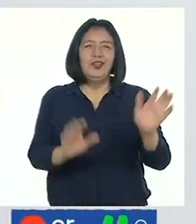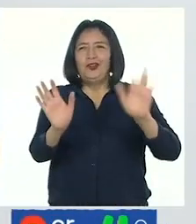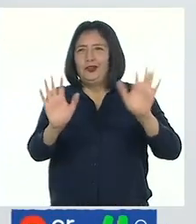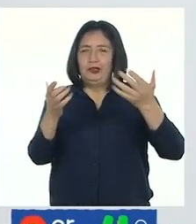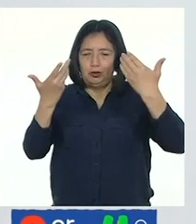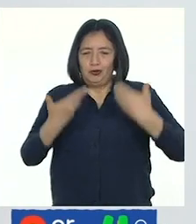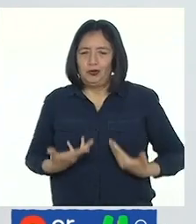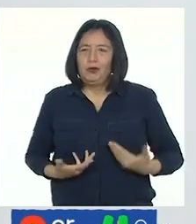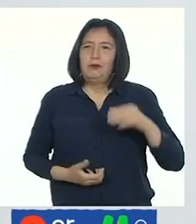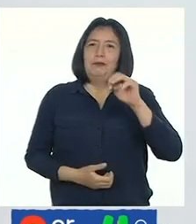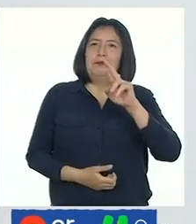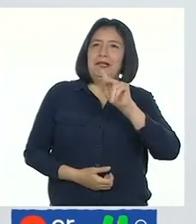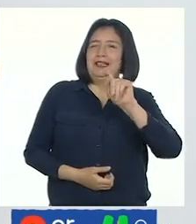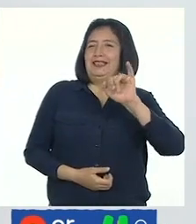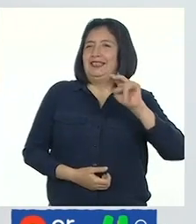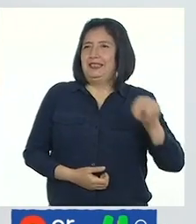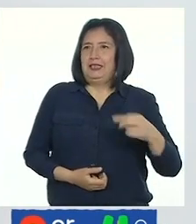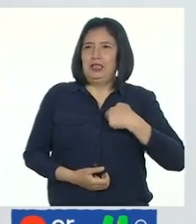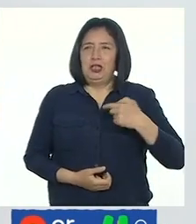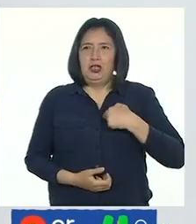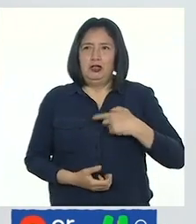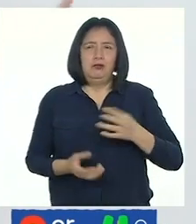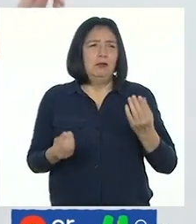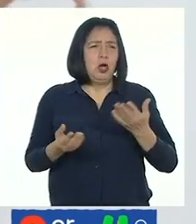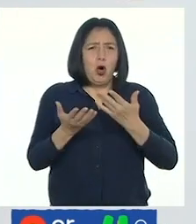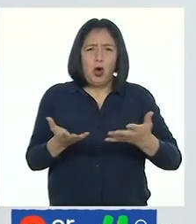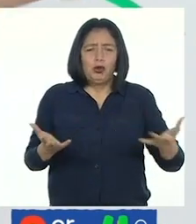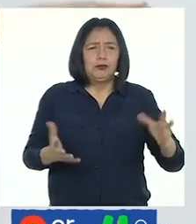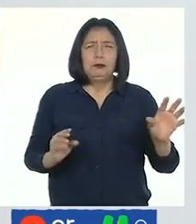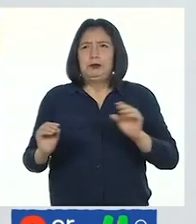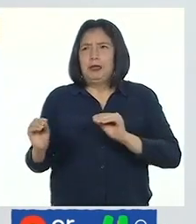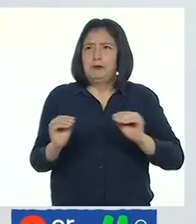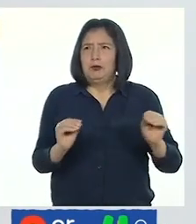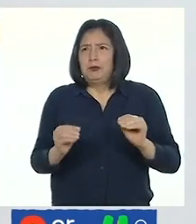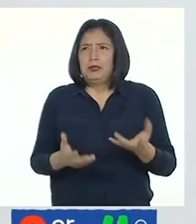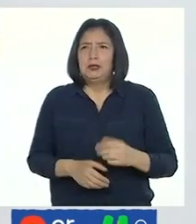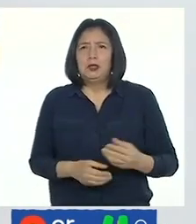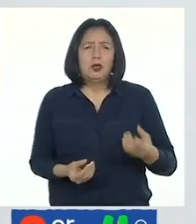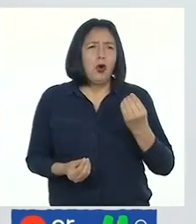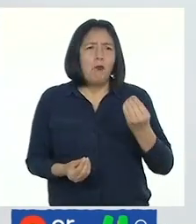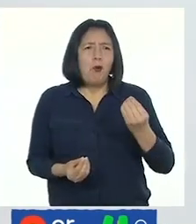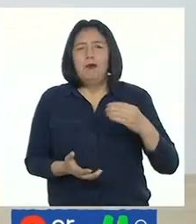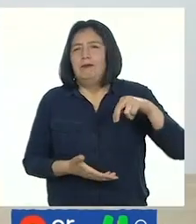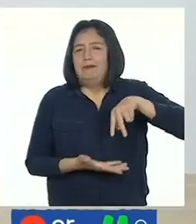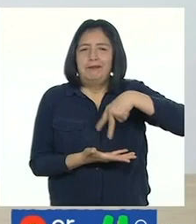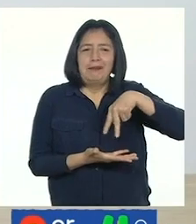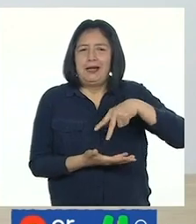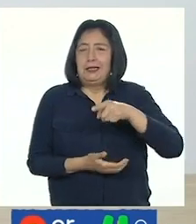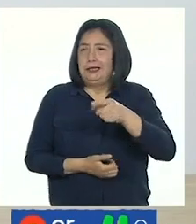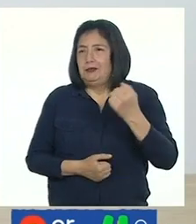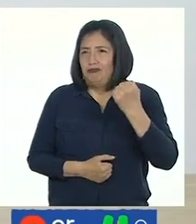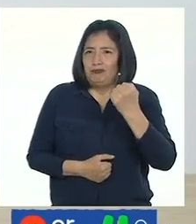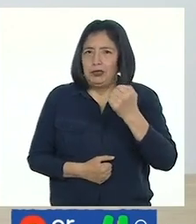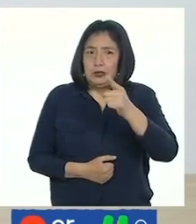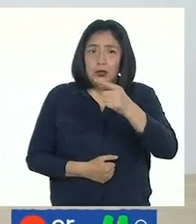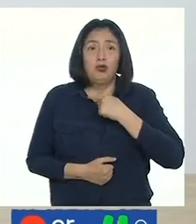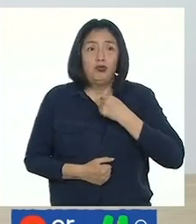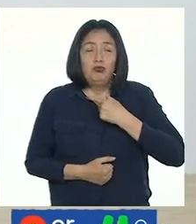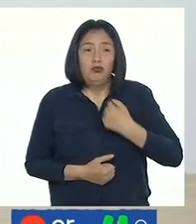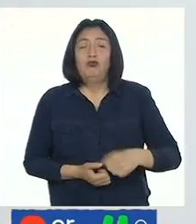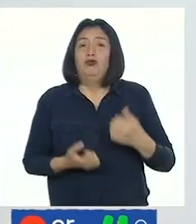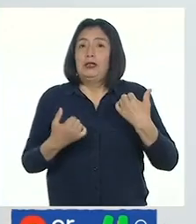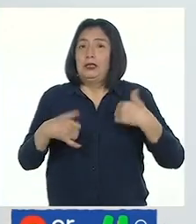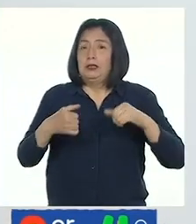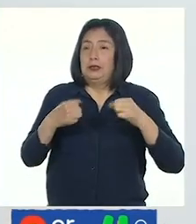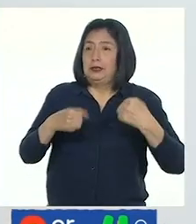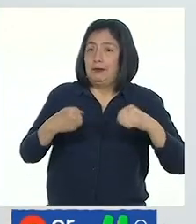Hola, soy Martín y el día de hoy movamos cosas a través del baile. ¿Les gustan los deportes? Porque a